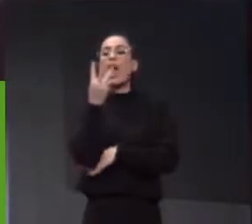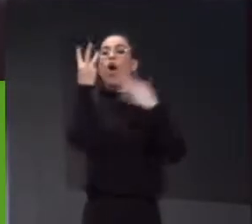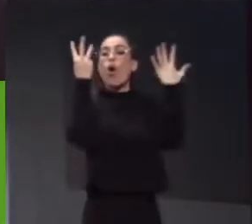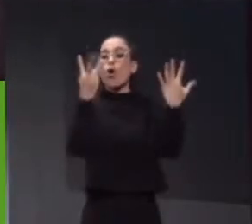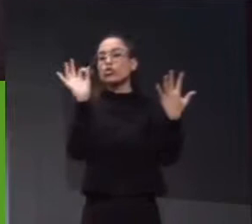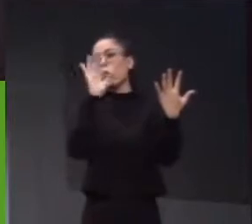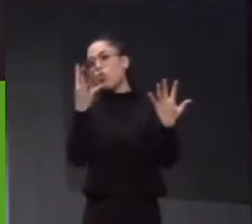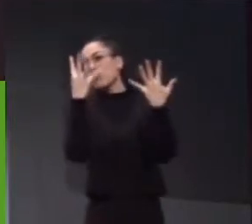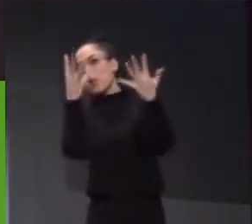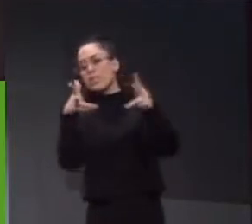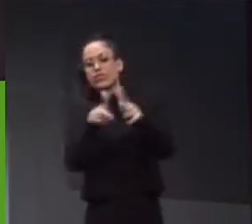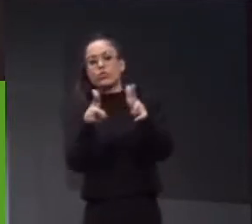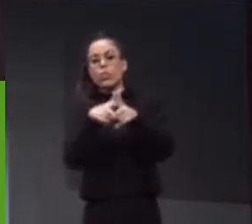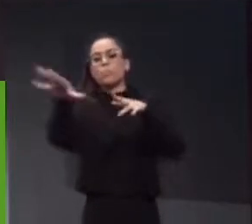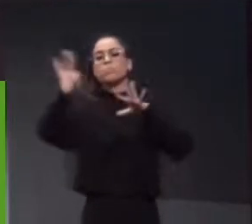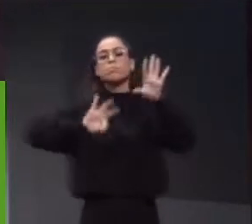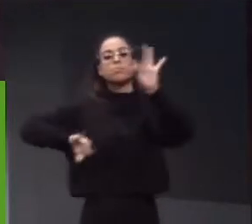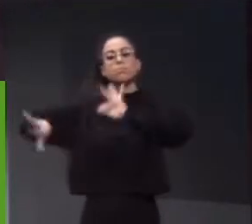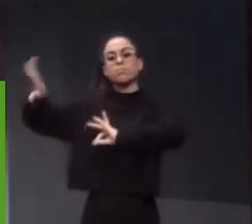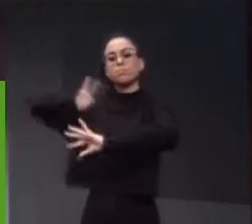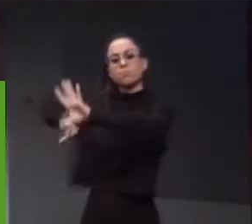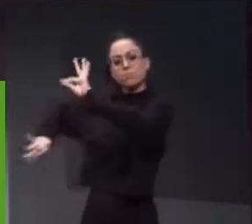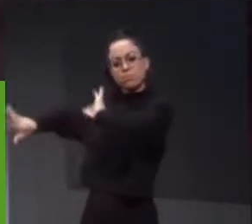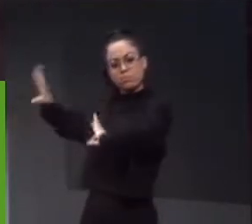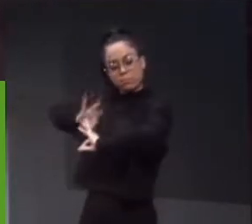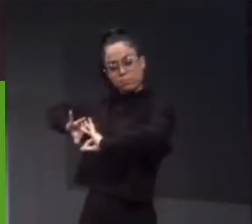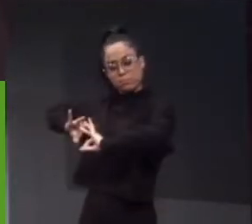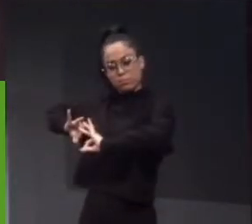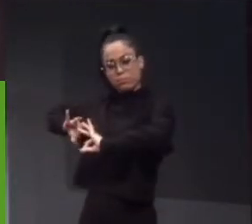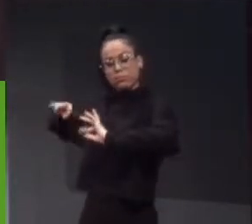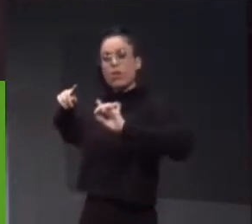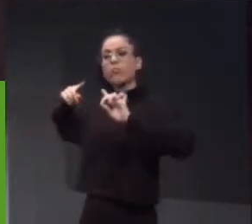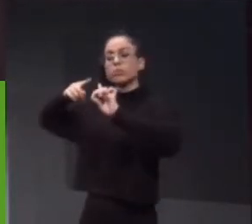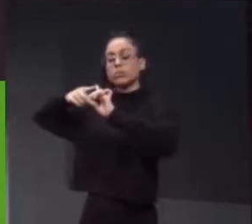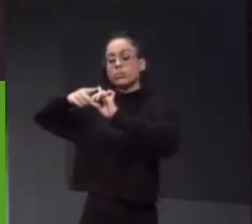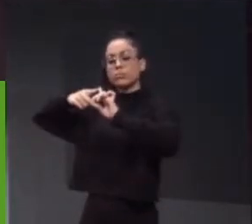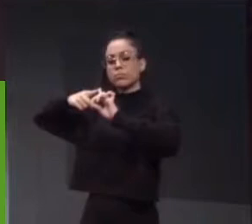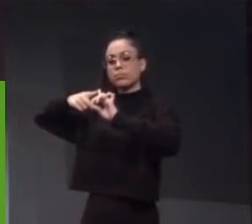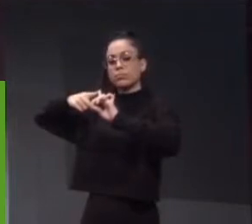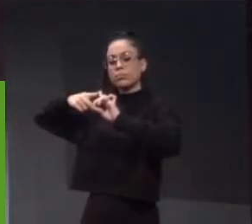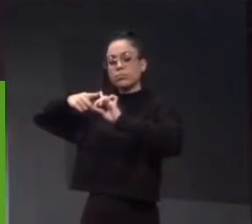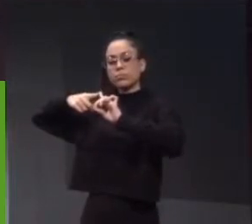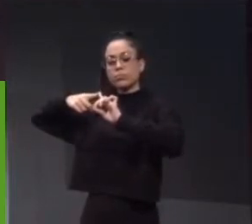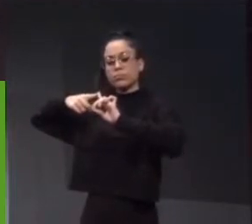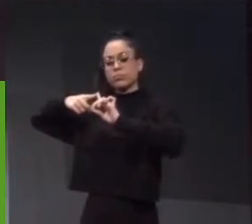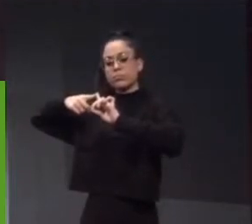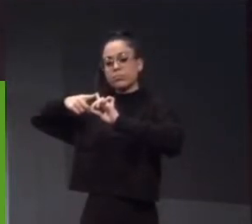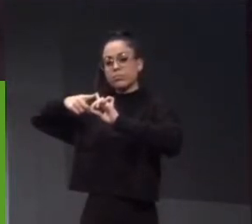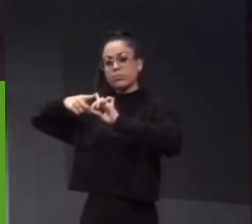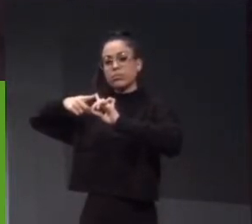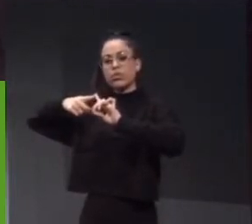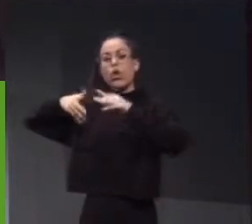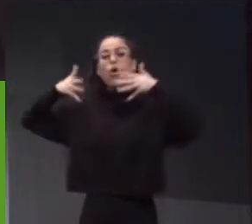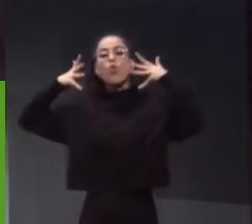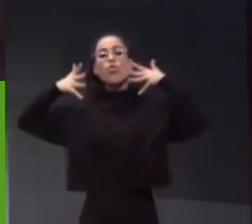999 socios y socias para que formen lo que se llama consejo rector